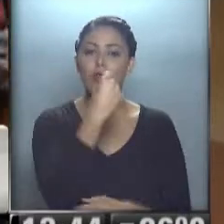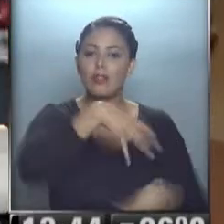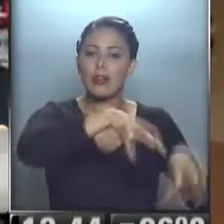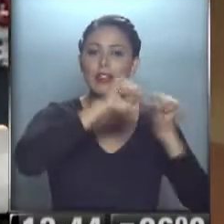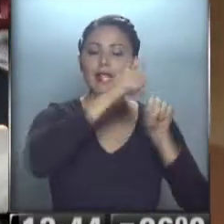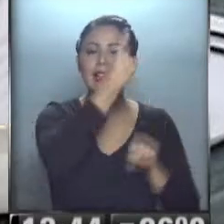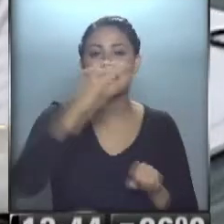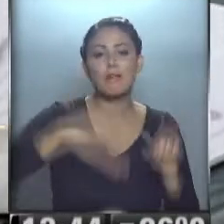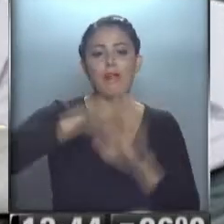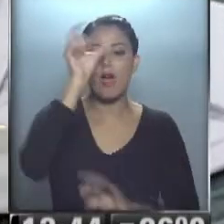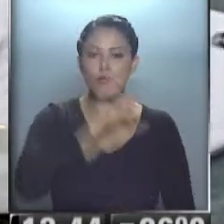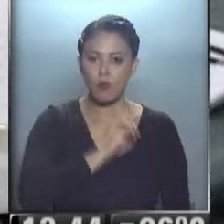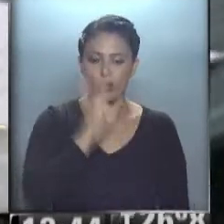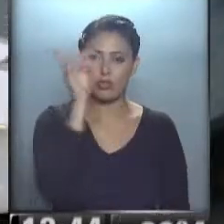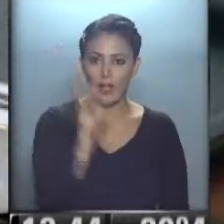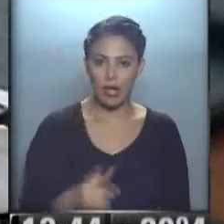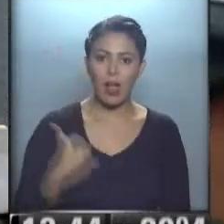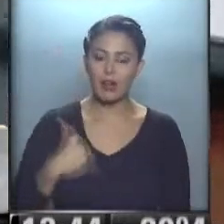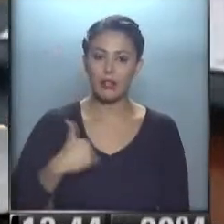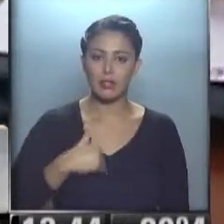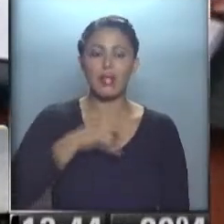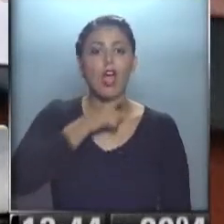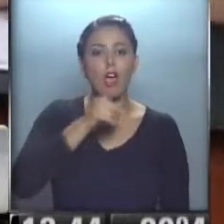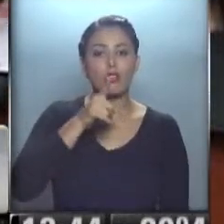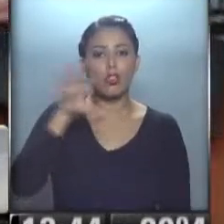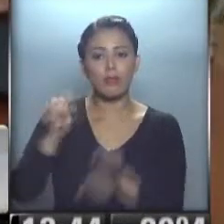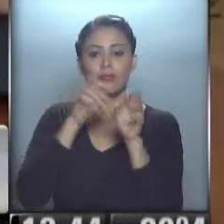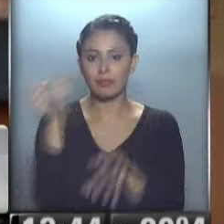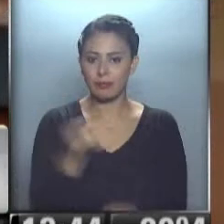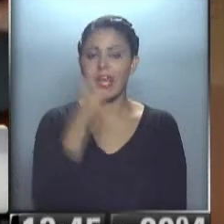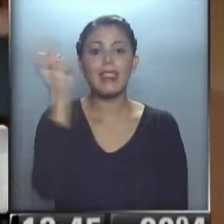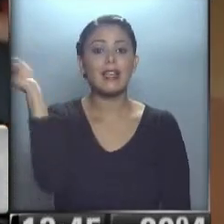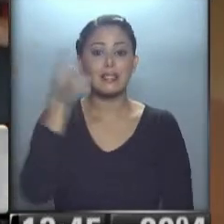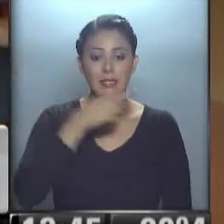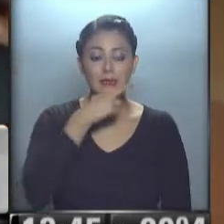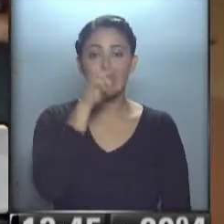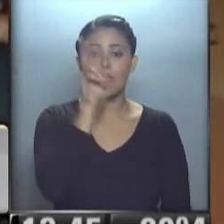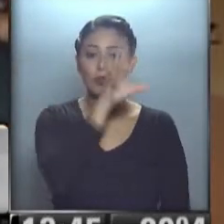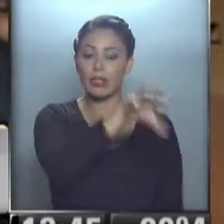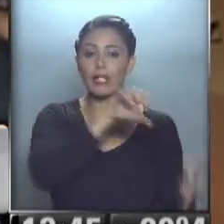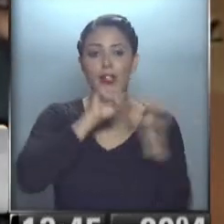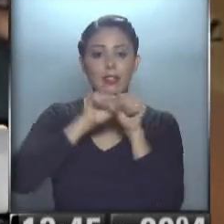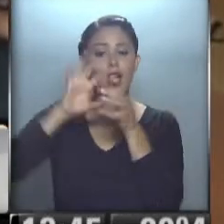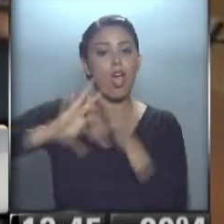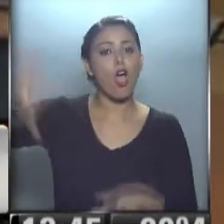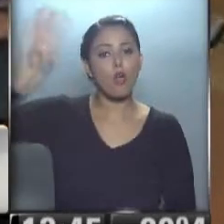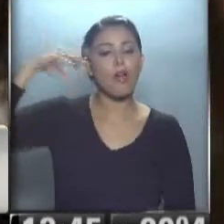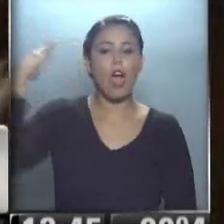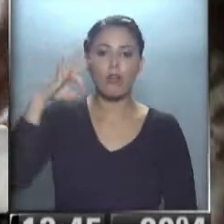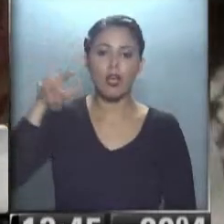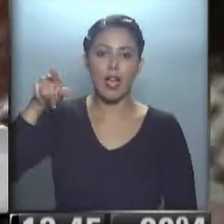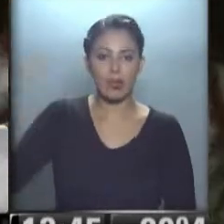cientos de mujeres en nuestro país de la trata de personas incluso 17 de ellas que fueron rescatadas en europa obligadas a ejercer